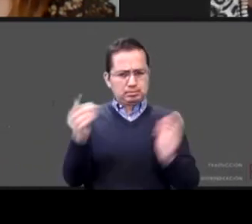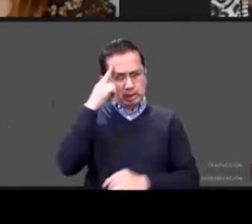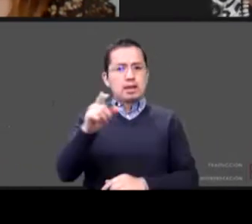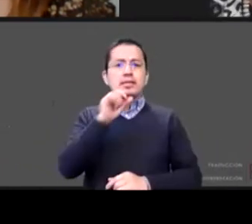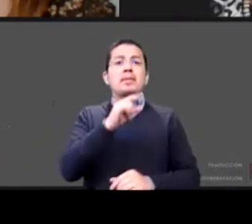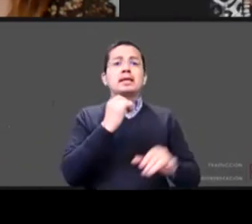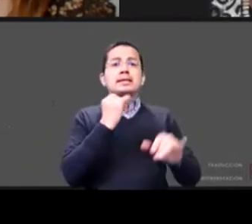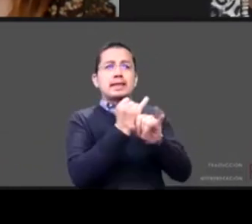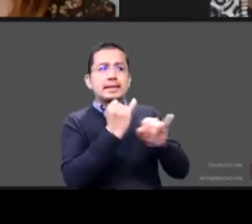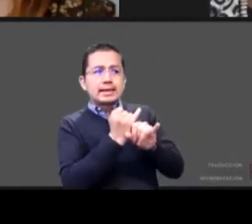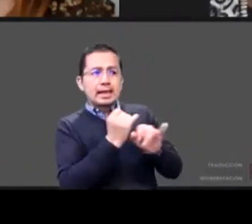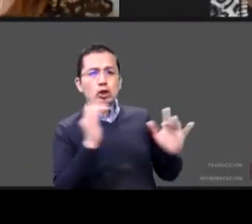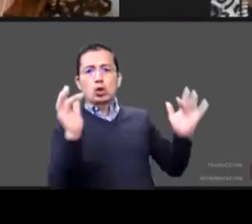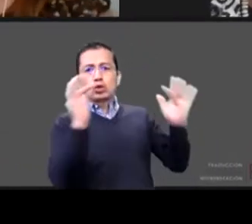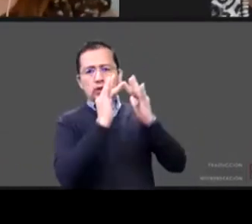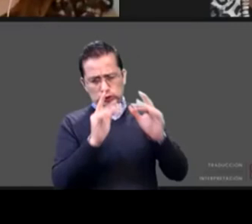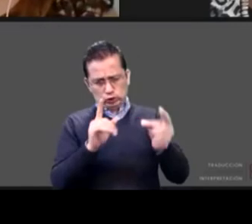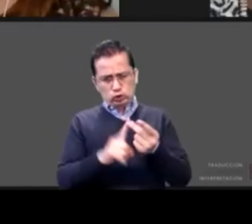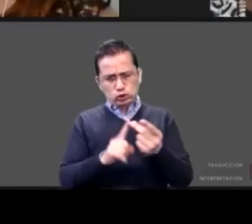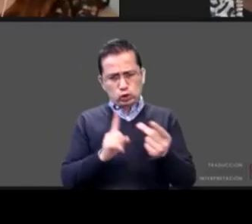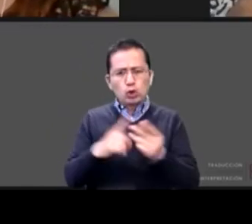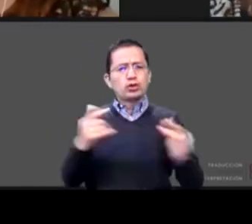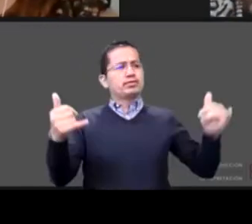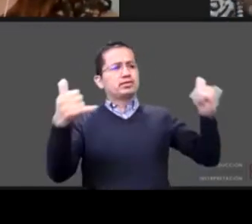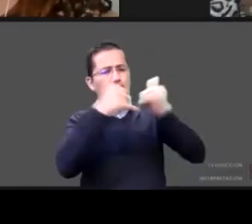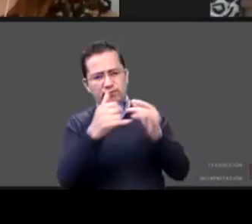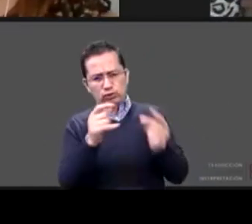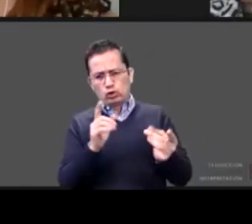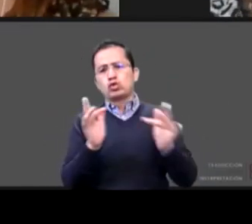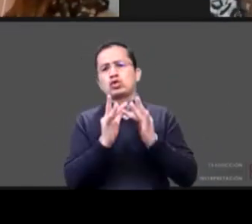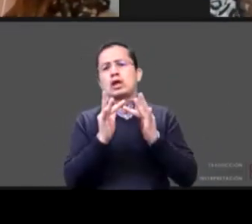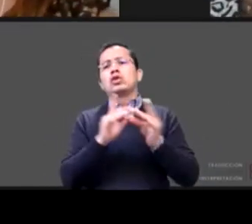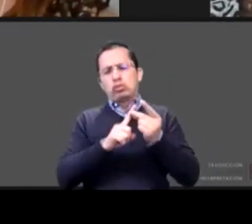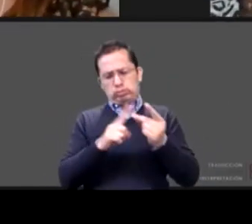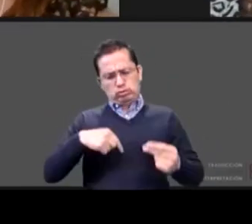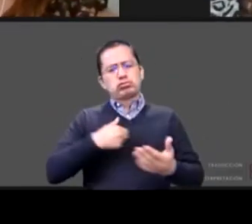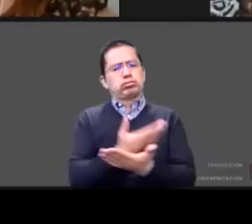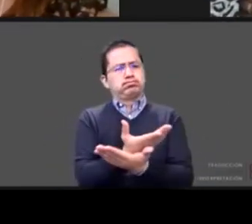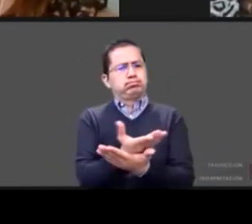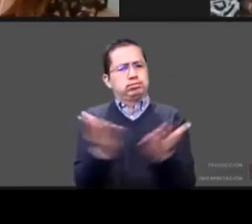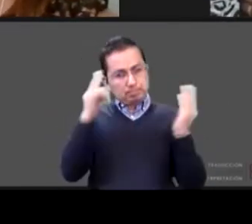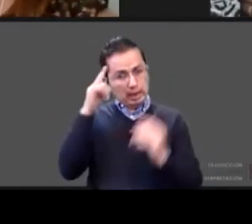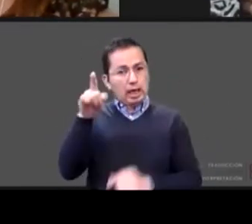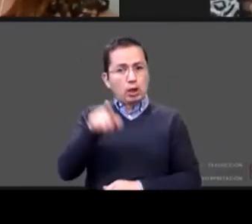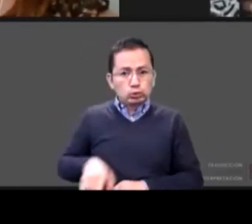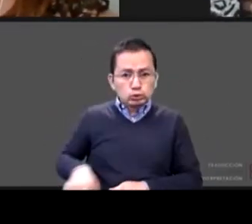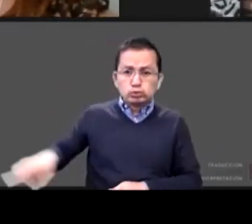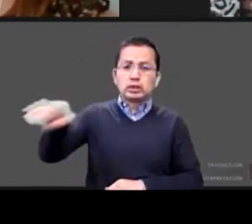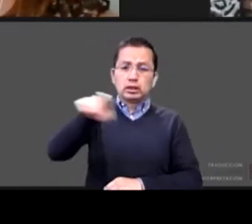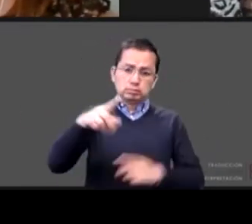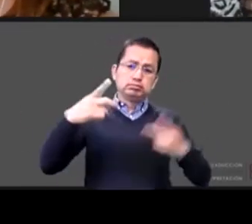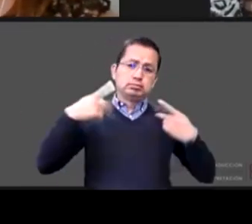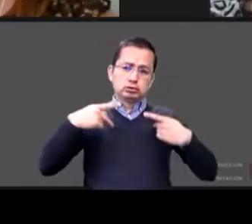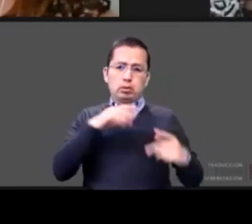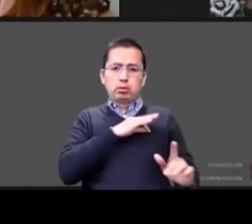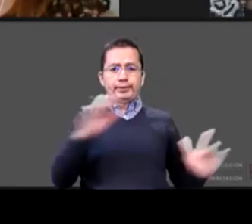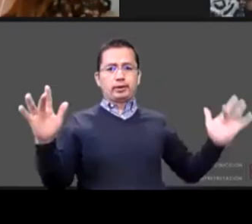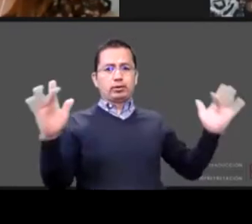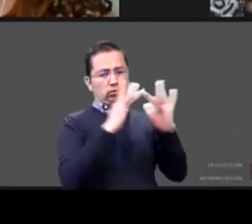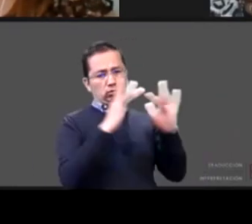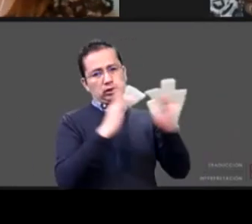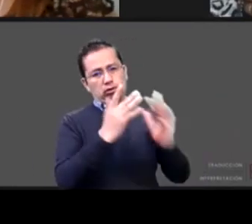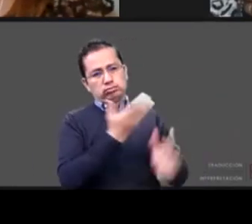las panelistas nos han proporcionado el día de hoy para que lo sigan manteniendo este contacto y mantengan